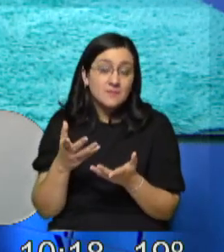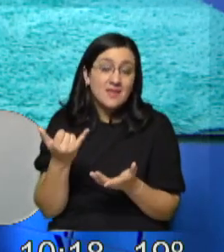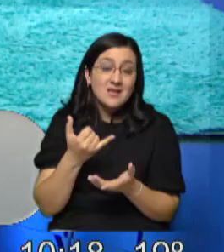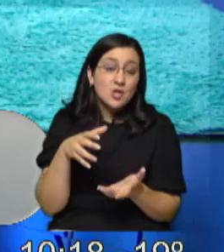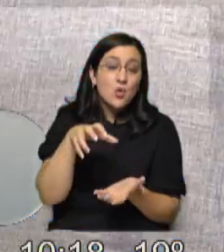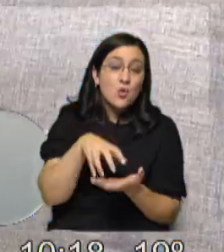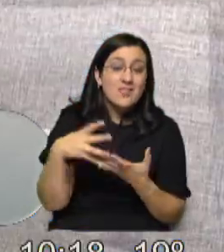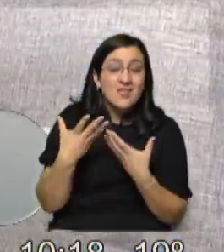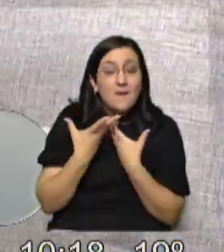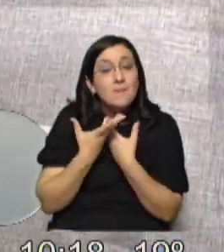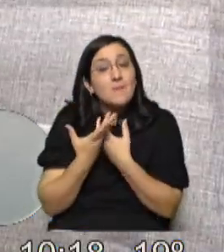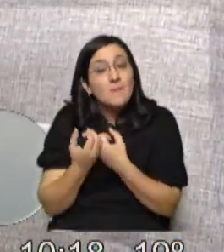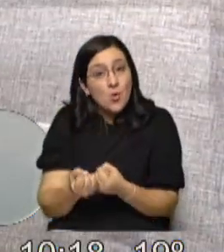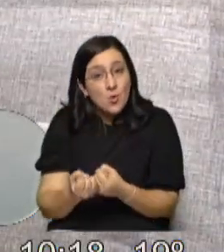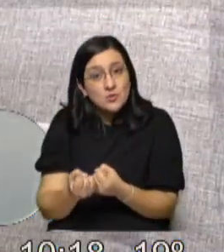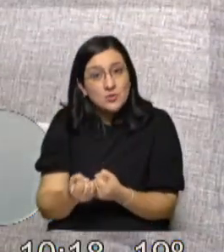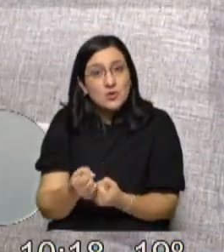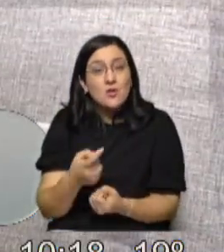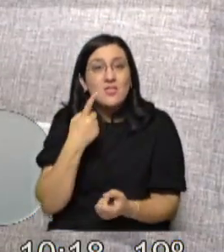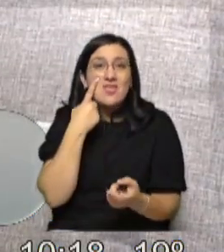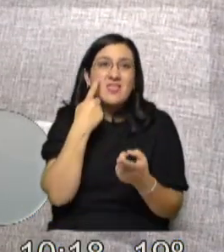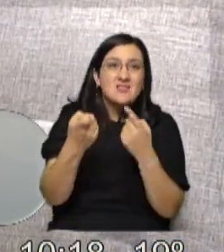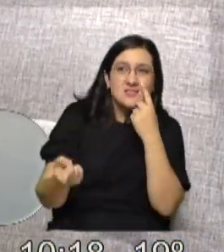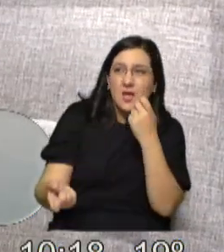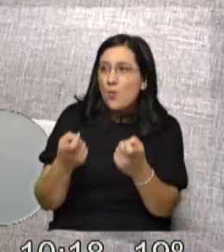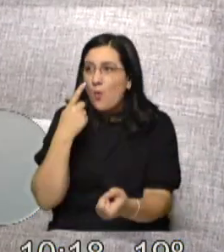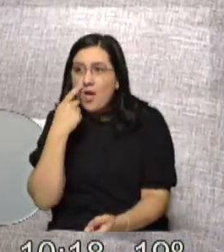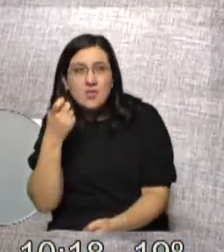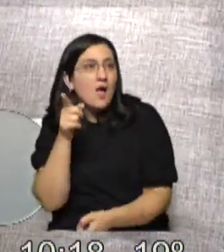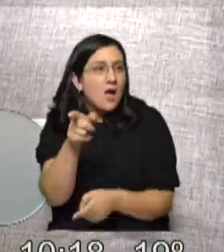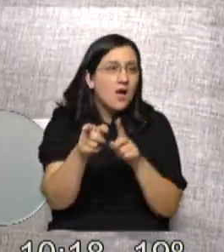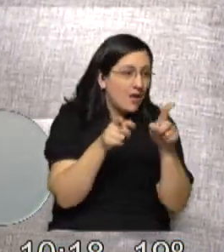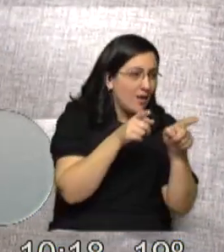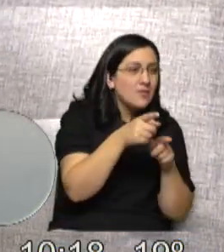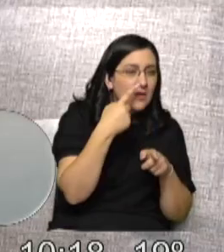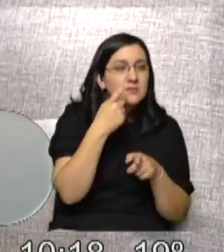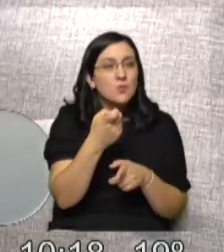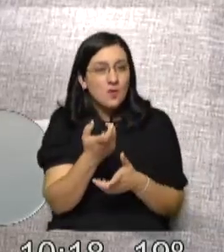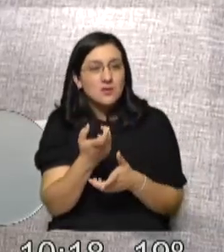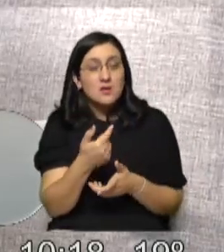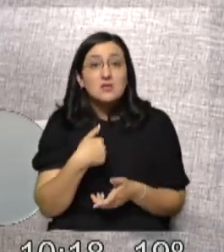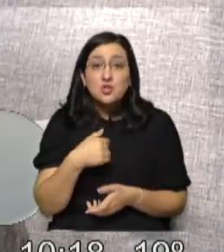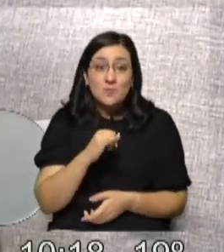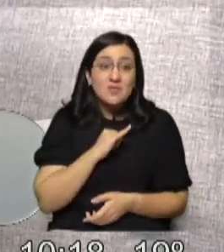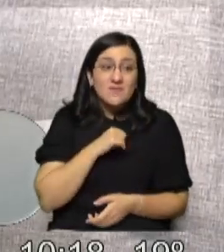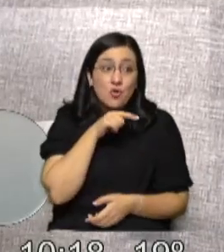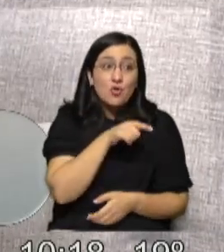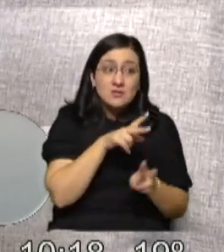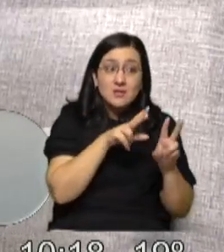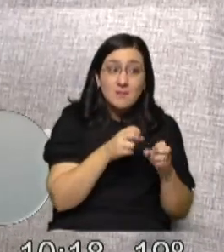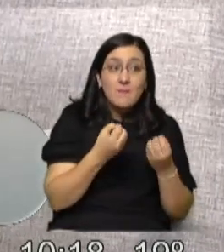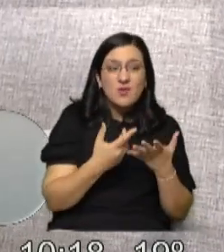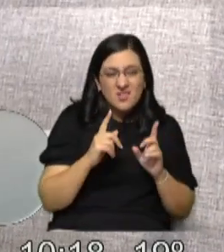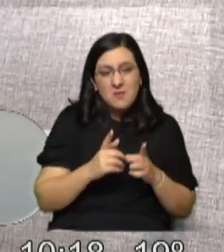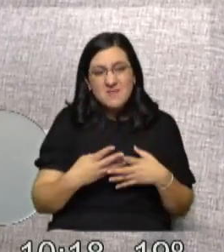como de contención, de identificación mutua, ¿no? De en esto que yo me identifico con ese tema, porque también